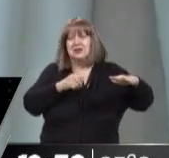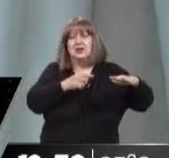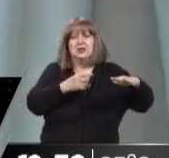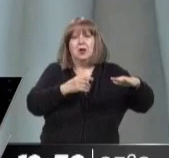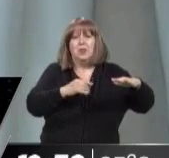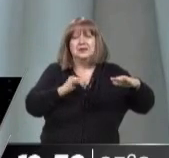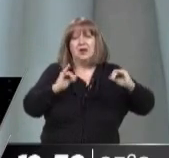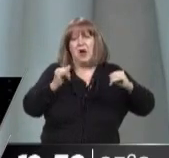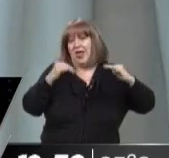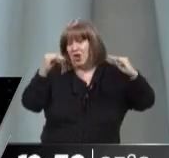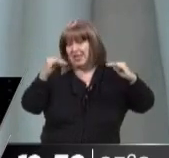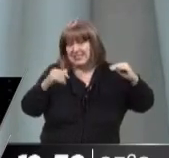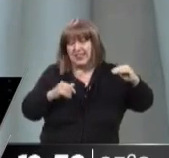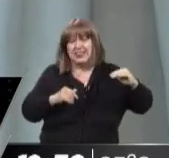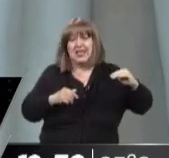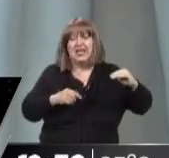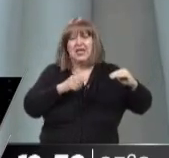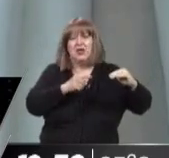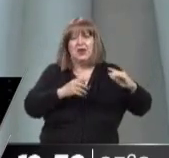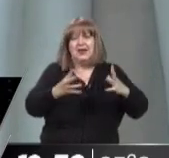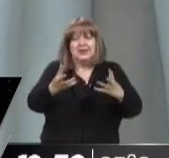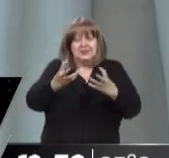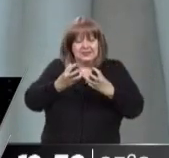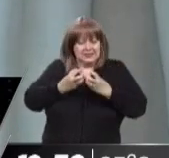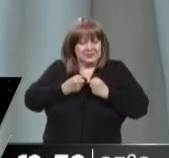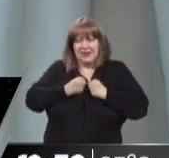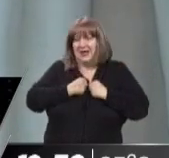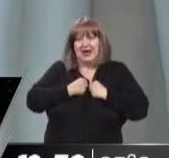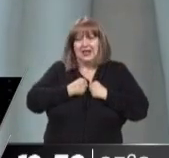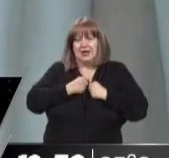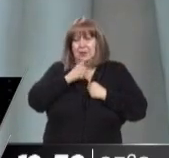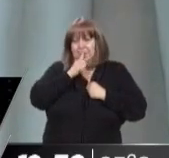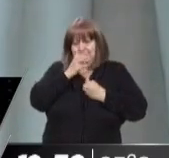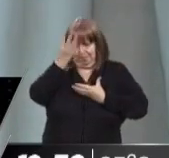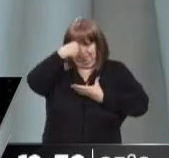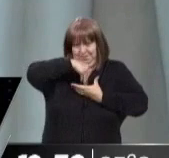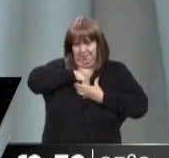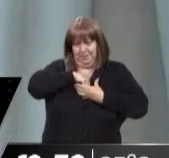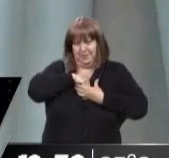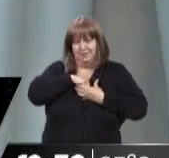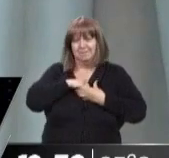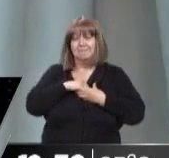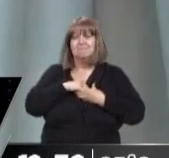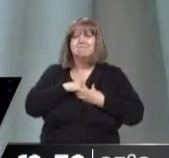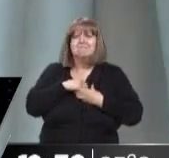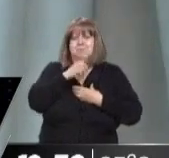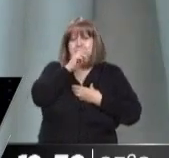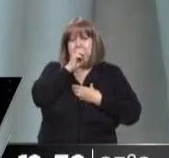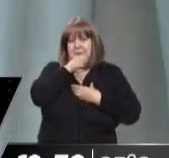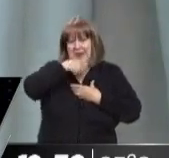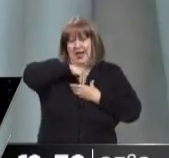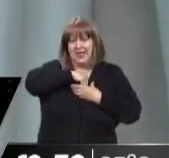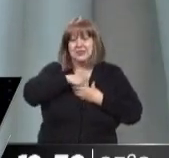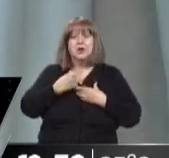adolescente le ha provocado este un daño grave y bueno Esto fue